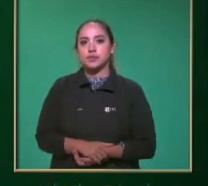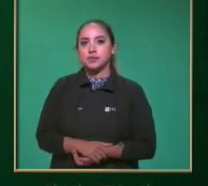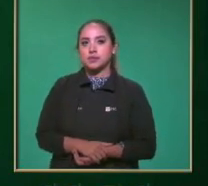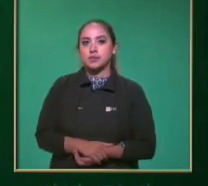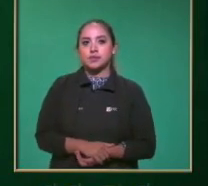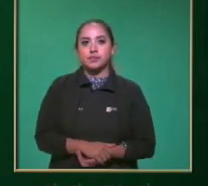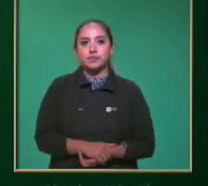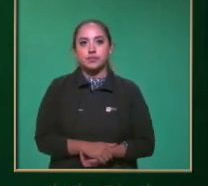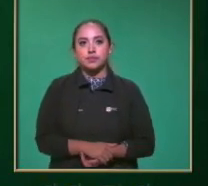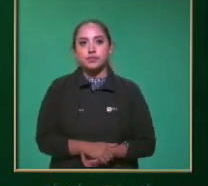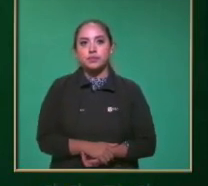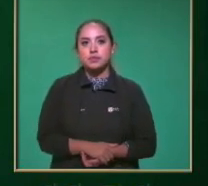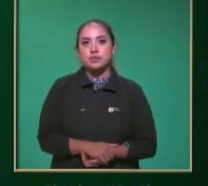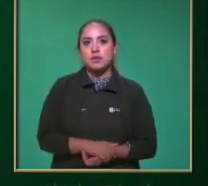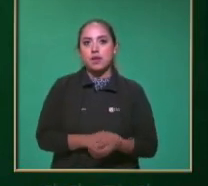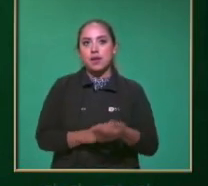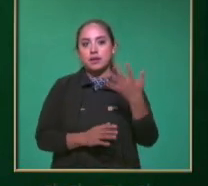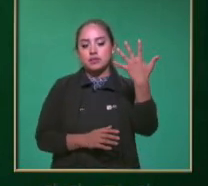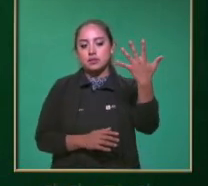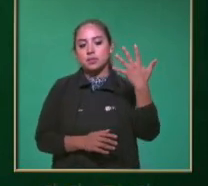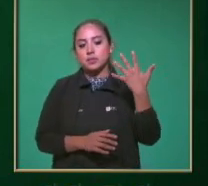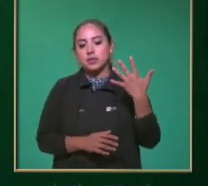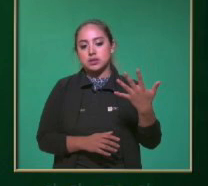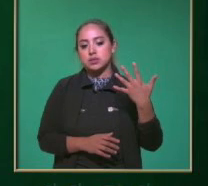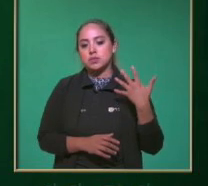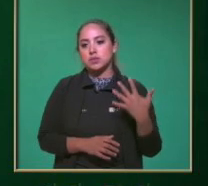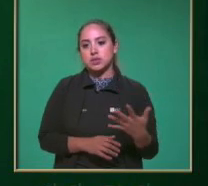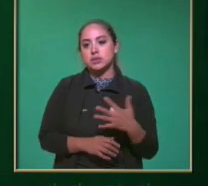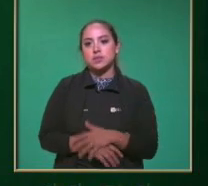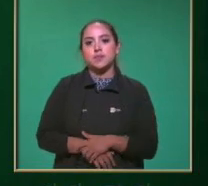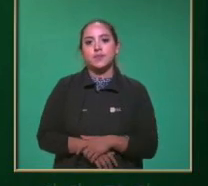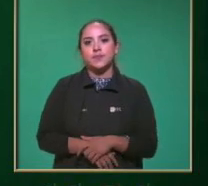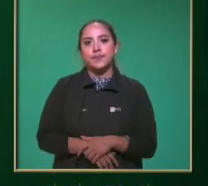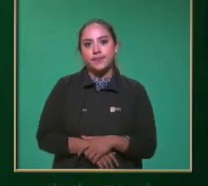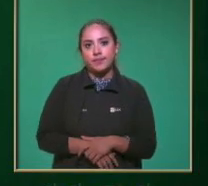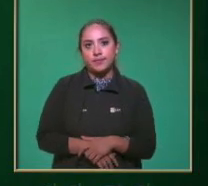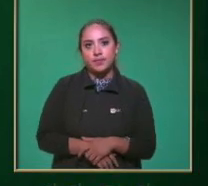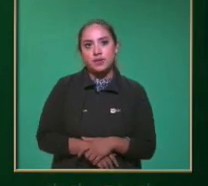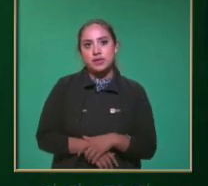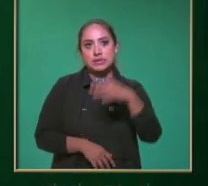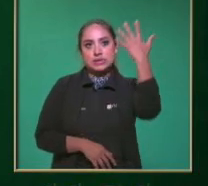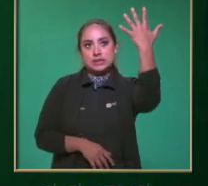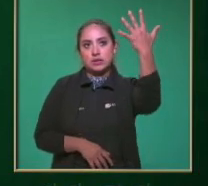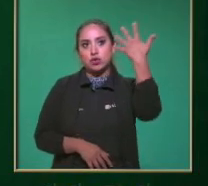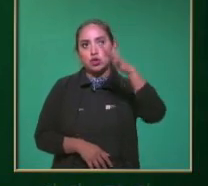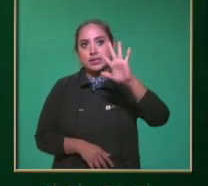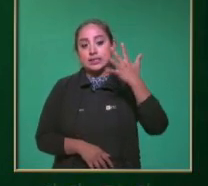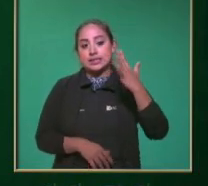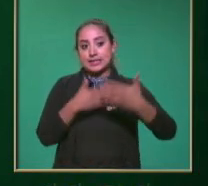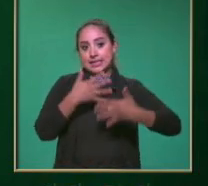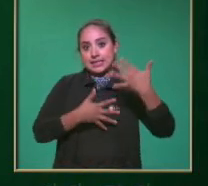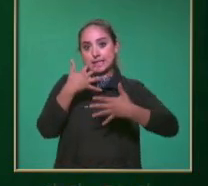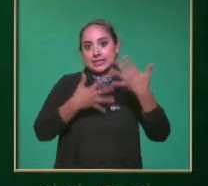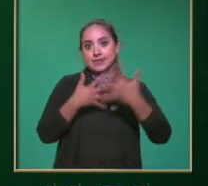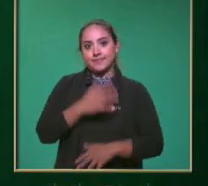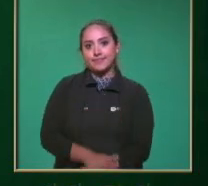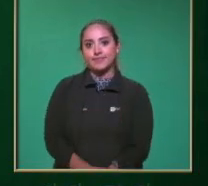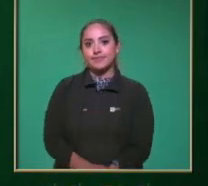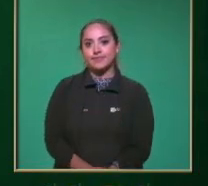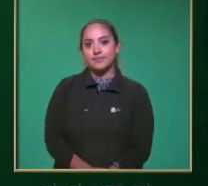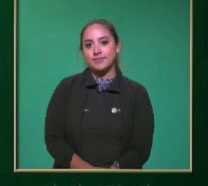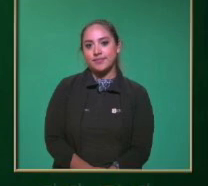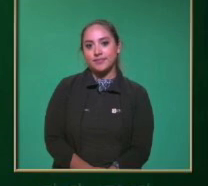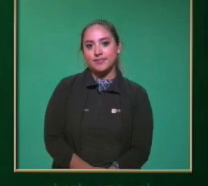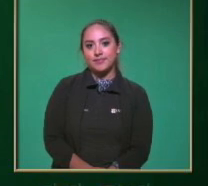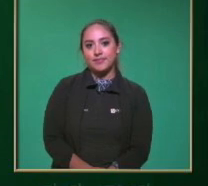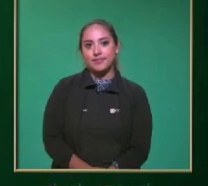con nosotros. 5 más 5 más 5 serían 5, 10 y 15. 15, muy bien,